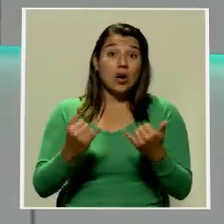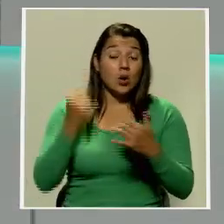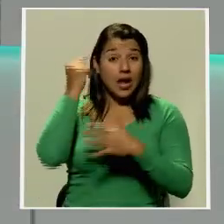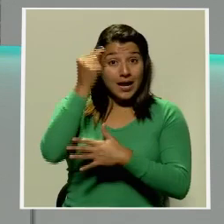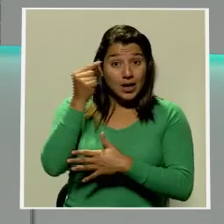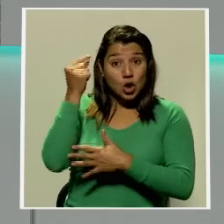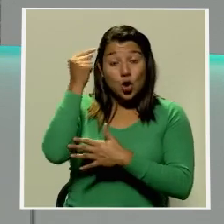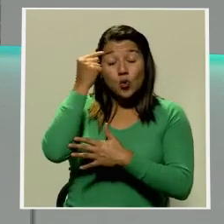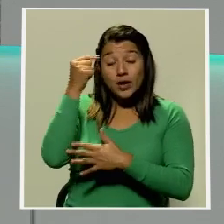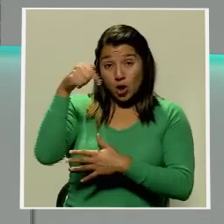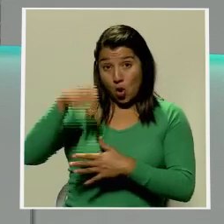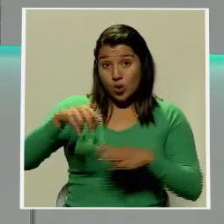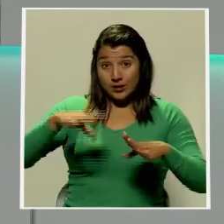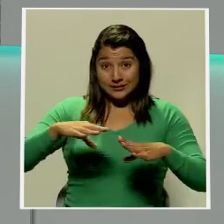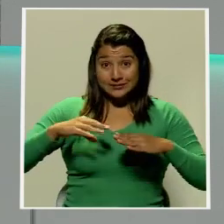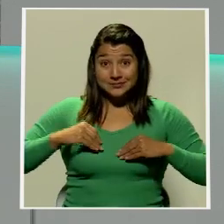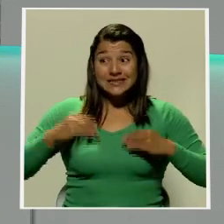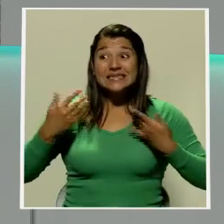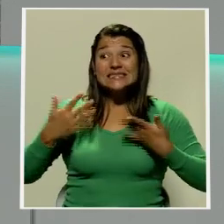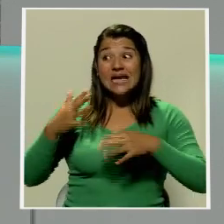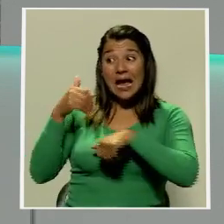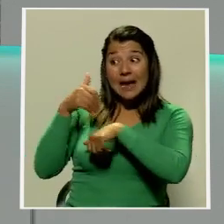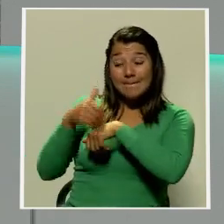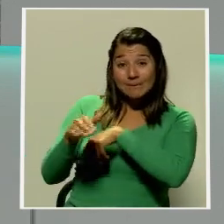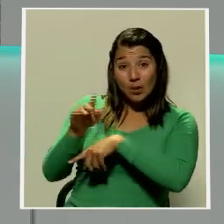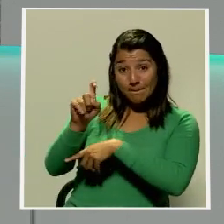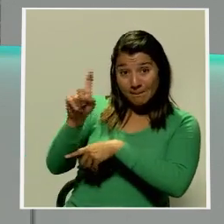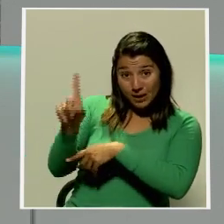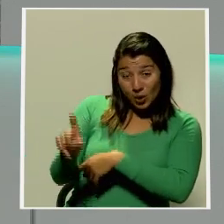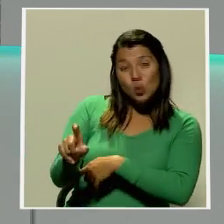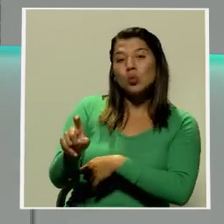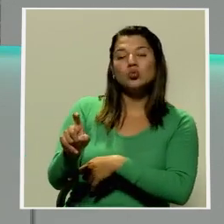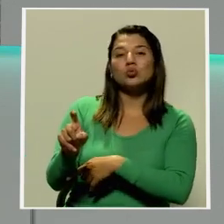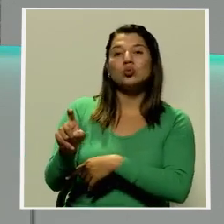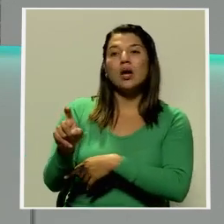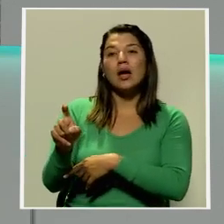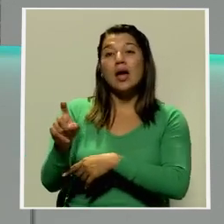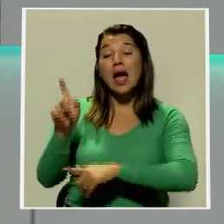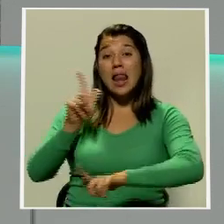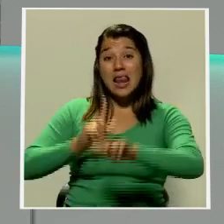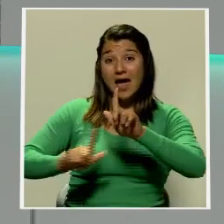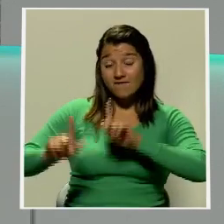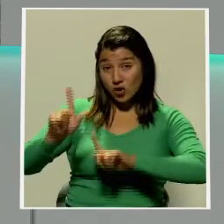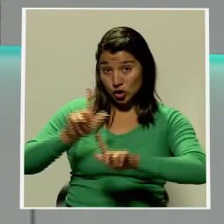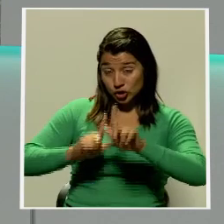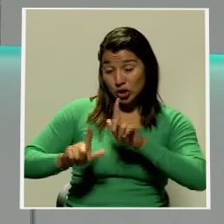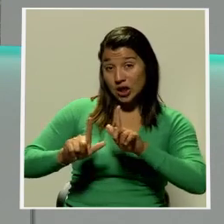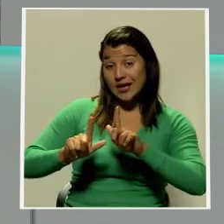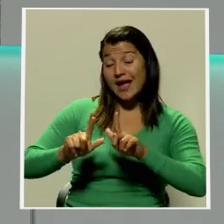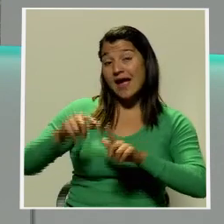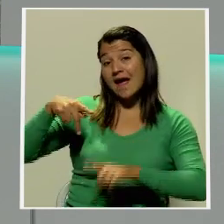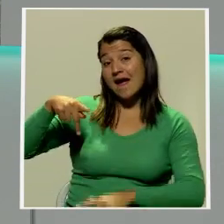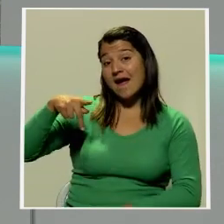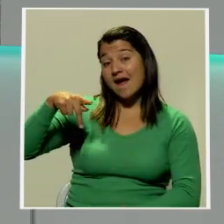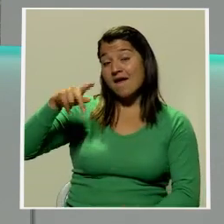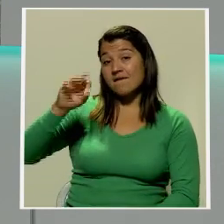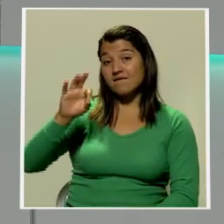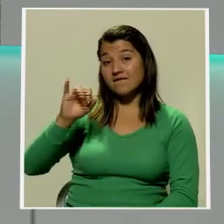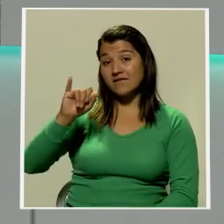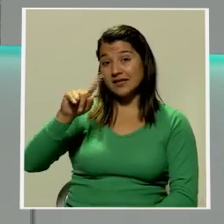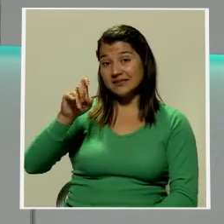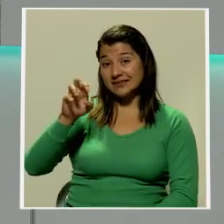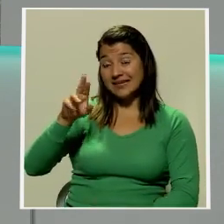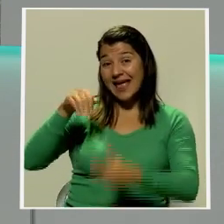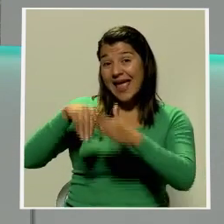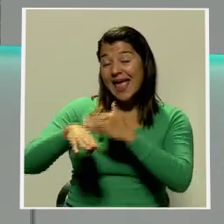gobierno admitió hoy que ya envió una consulta al cuartel central del laboratorio de Pfizer en Nueva York para